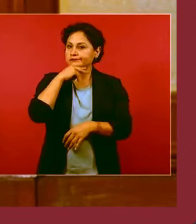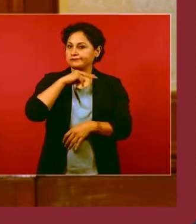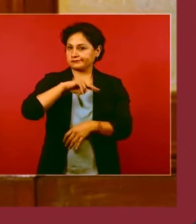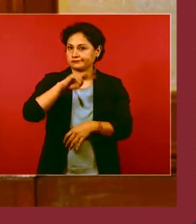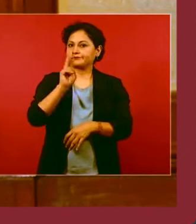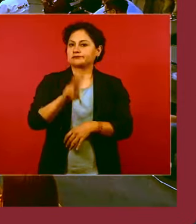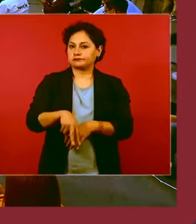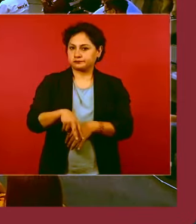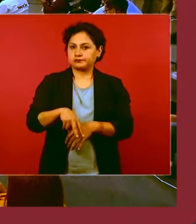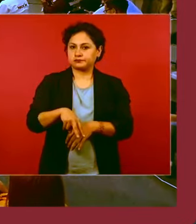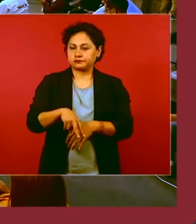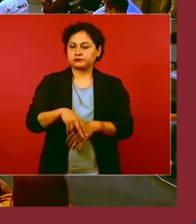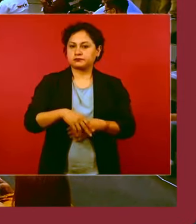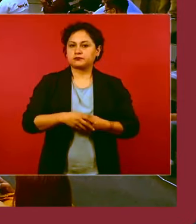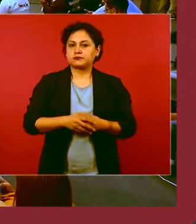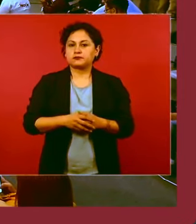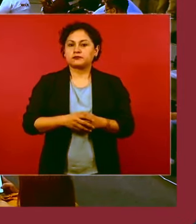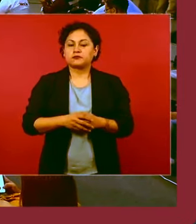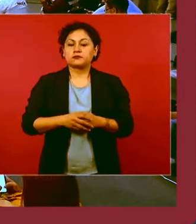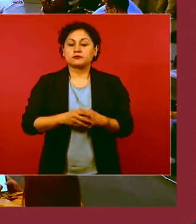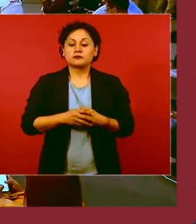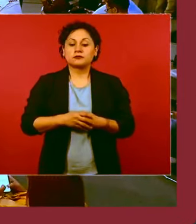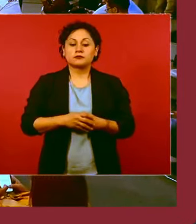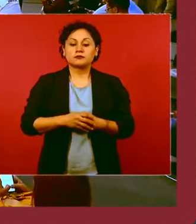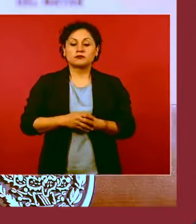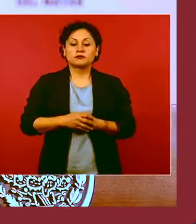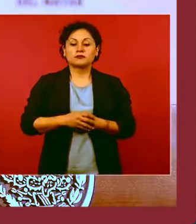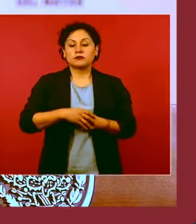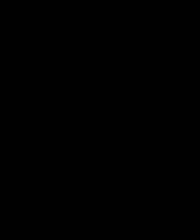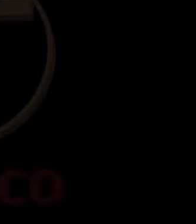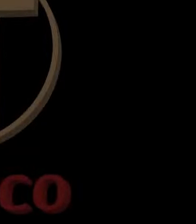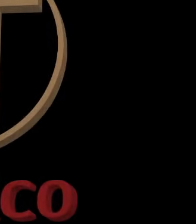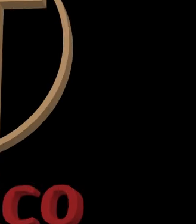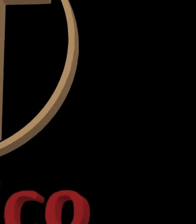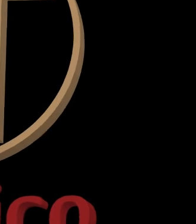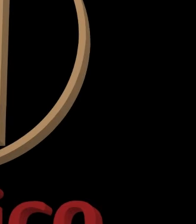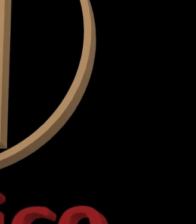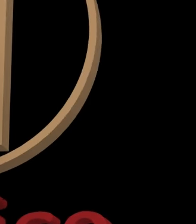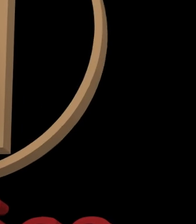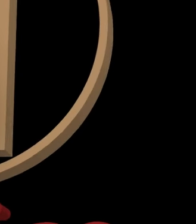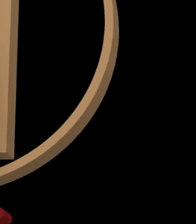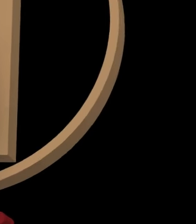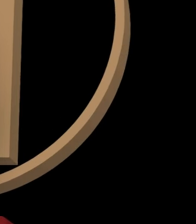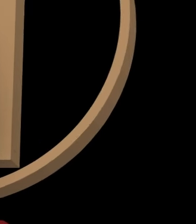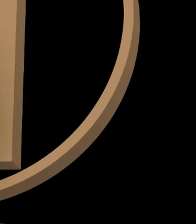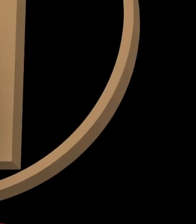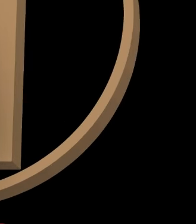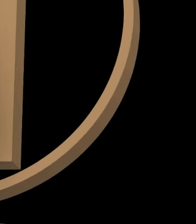Gracias por acompañarnos en este segmento informativo.